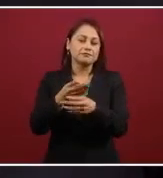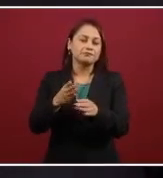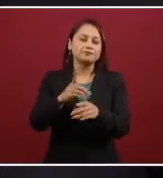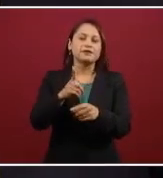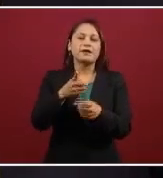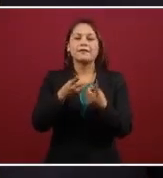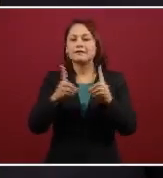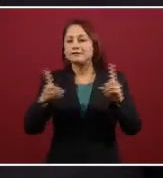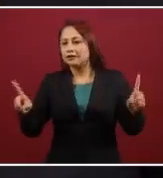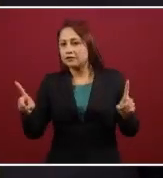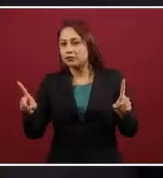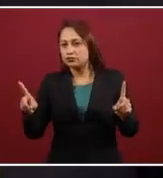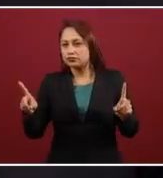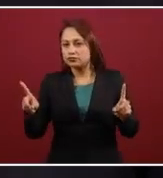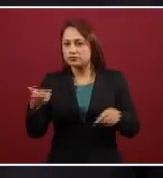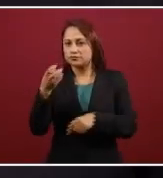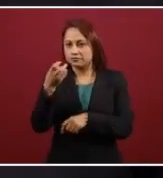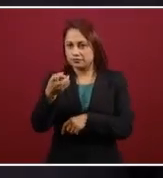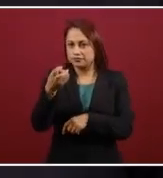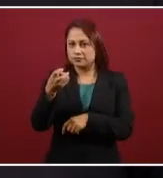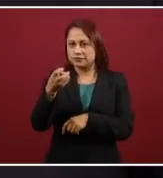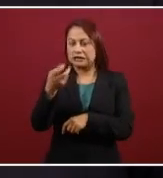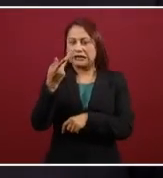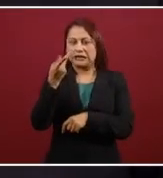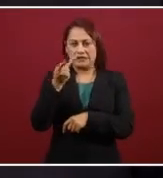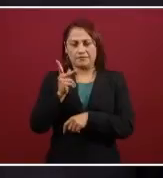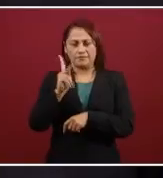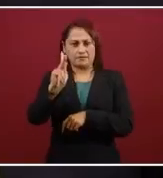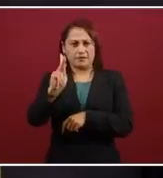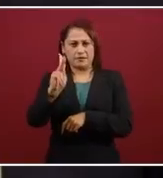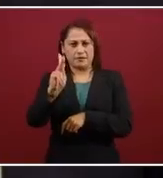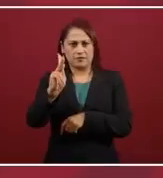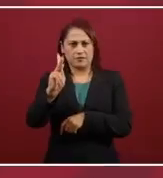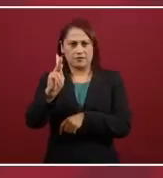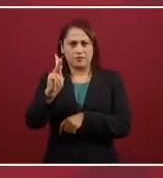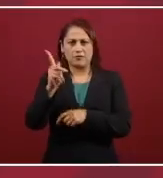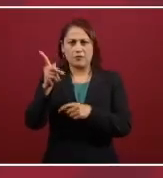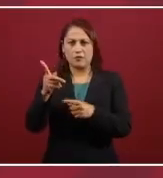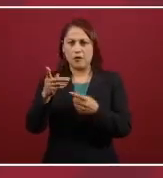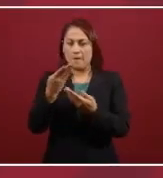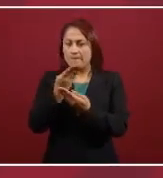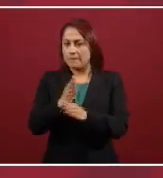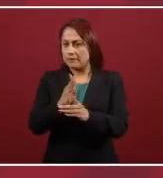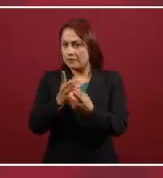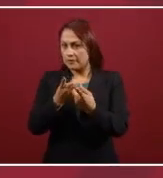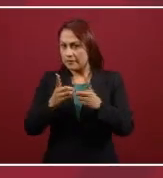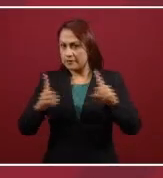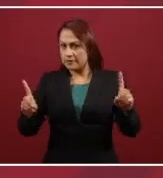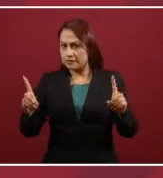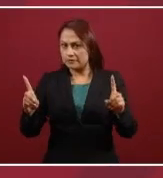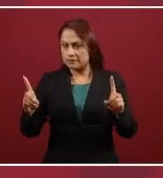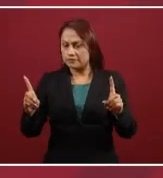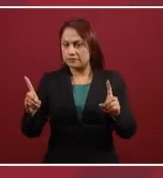pero no hay un crédito de la banca de desarrollo